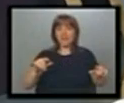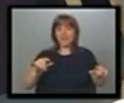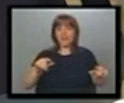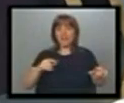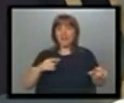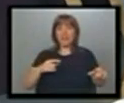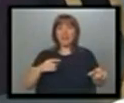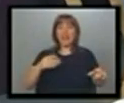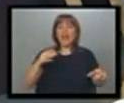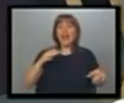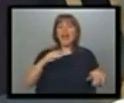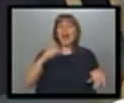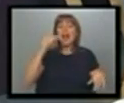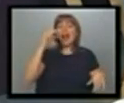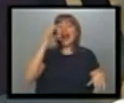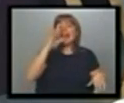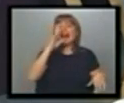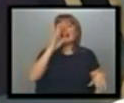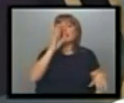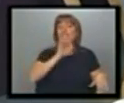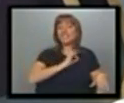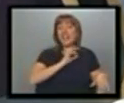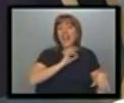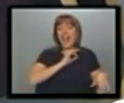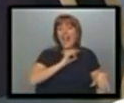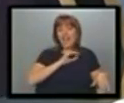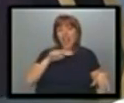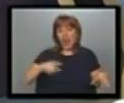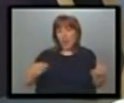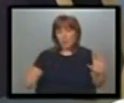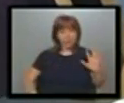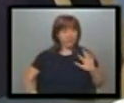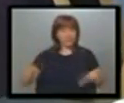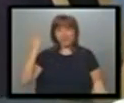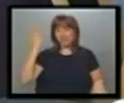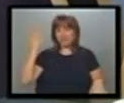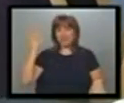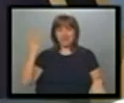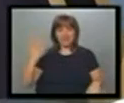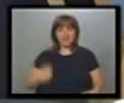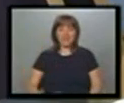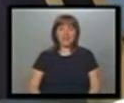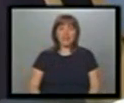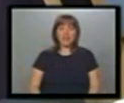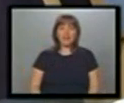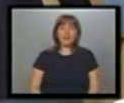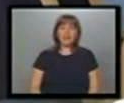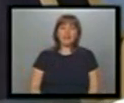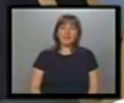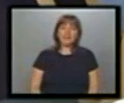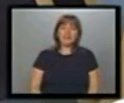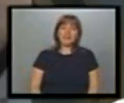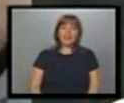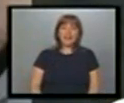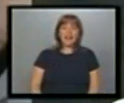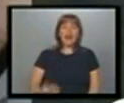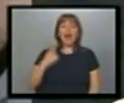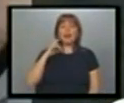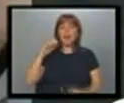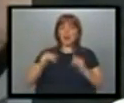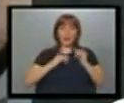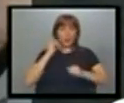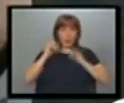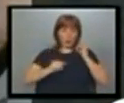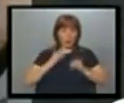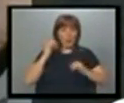los últimos 12, 13 o 14 años. A ver, ¿qué significa esto, Mariano? Sí. Ayúdame. Vamos primero a repasar la